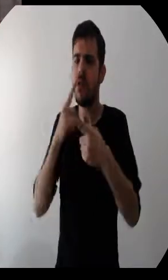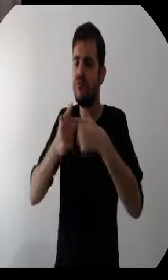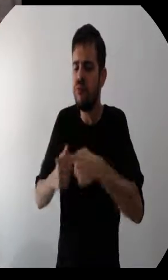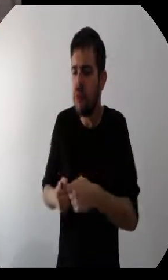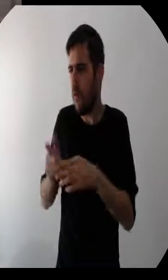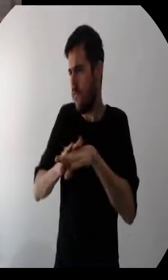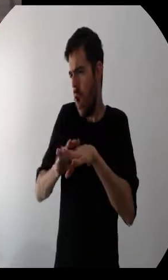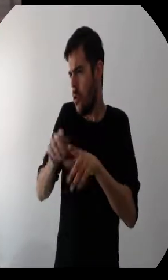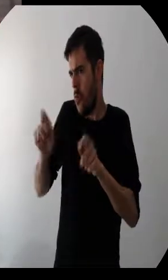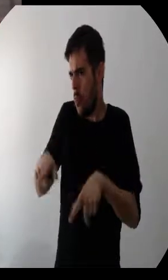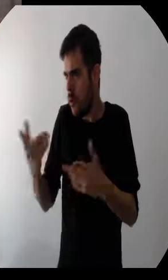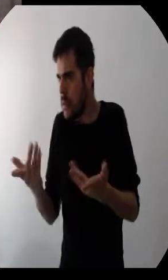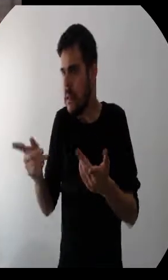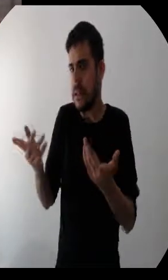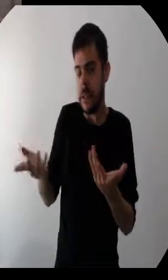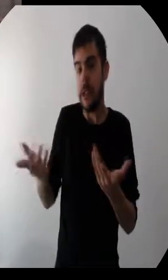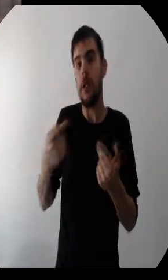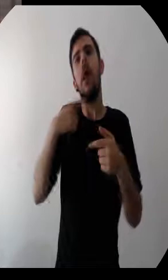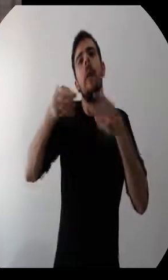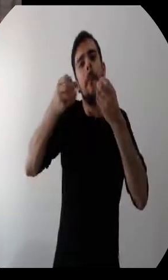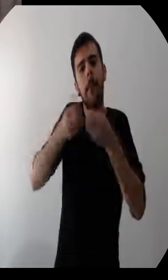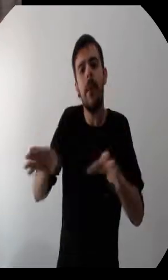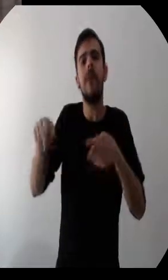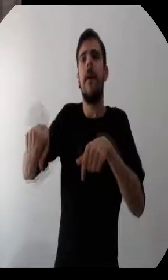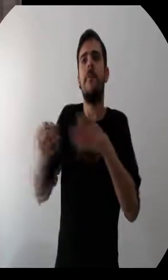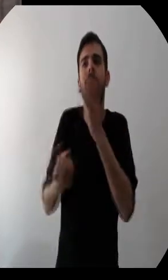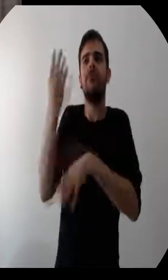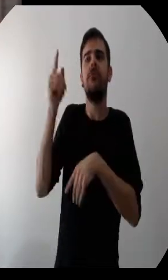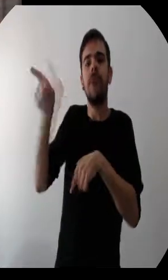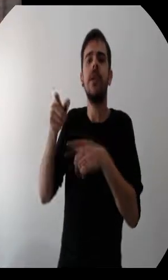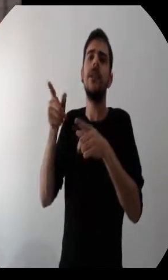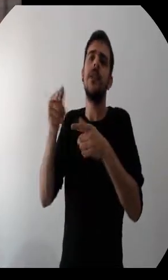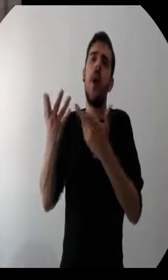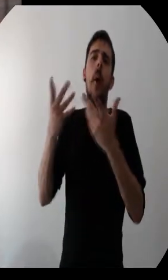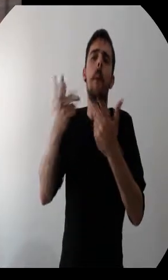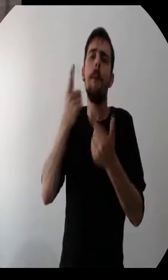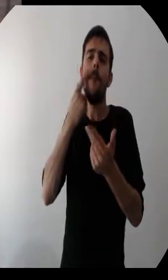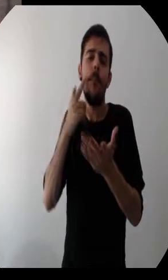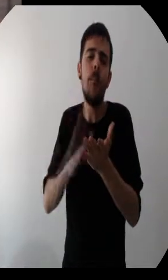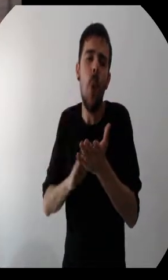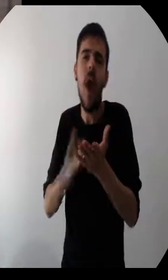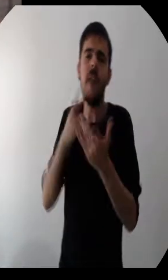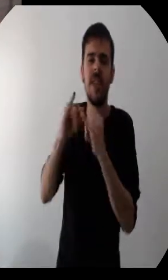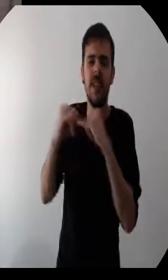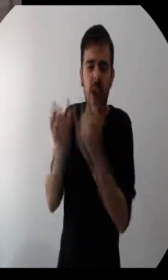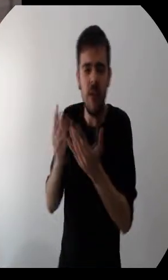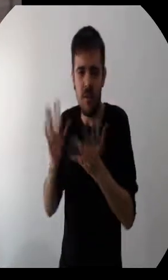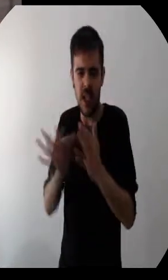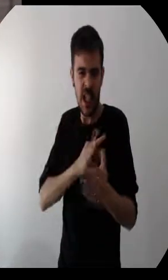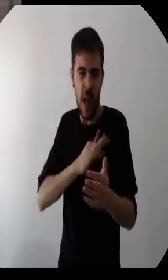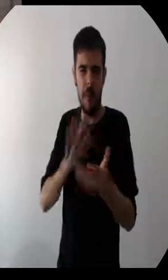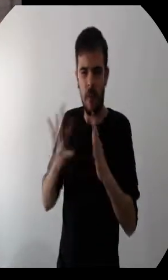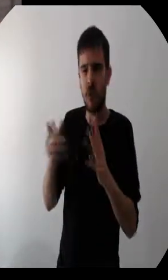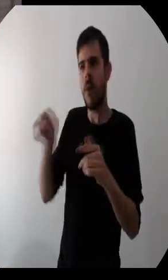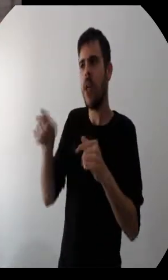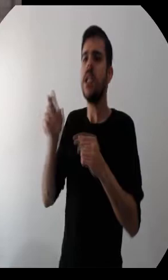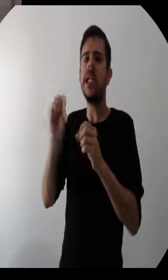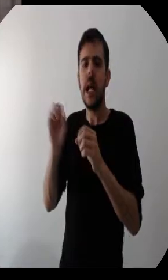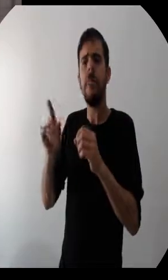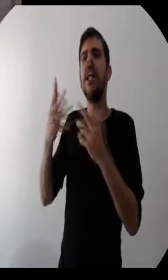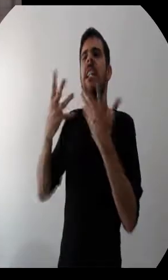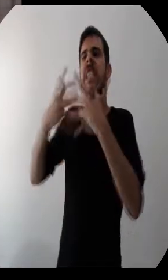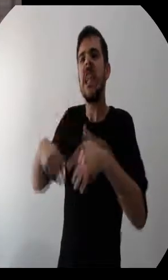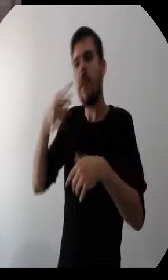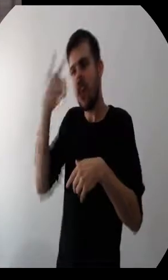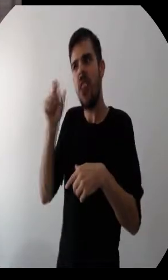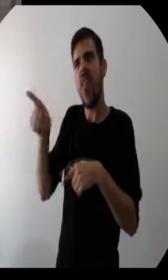etcétera, etcétera. Y comenzaron a aplicarse una serie de pruebas, de exámenes llamados Sistemas Nacionales de Evaluación. El Sistema Nacional de